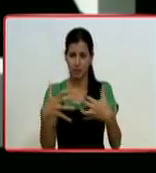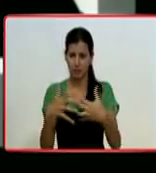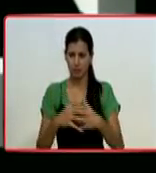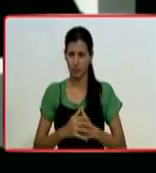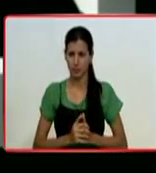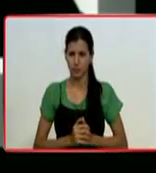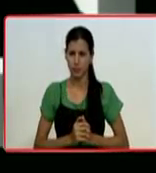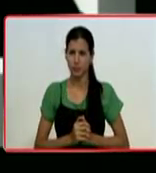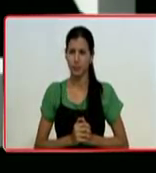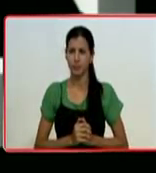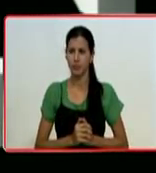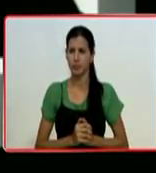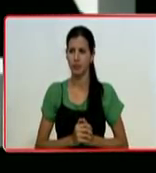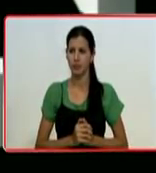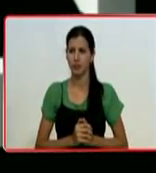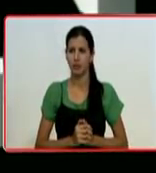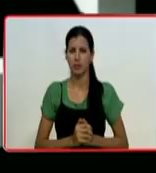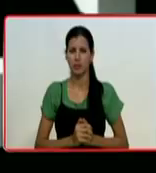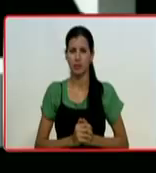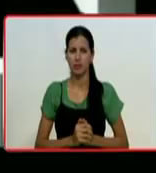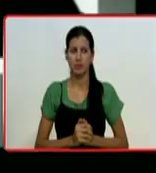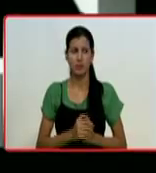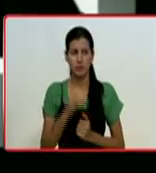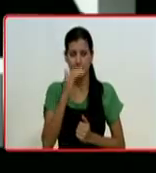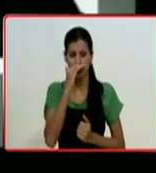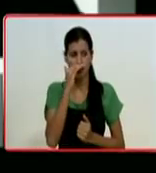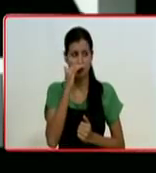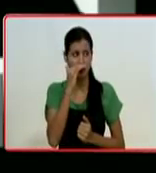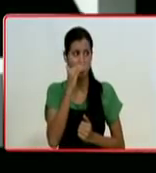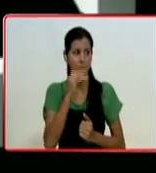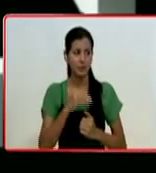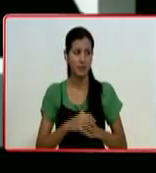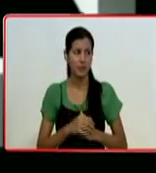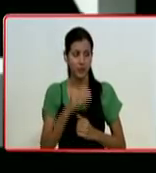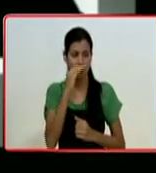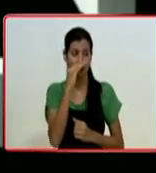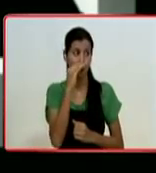de tu cara era hacerle como una especie, hacerle sombra para tu cara.